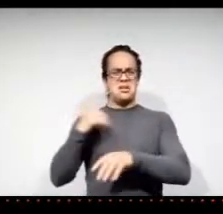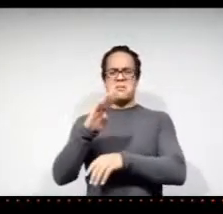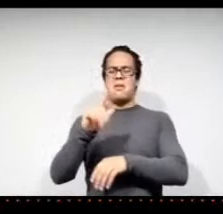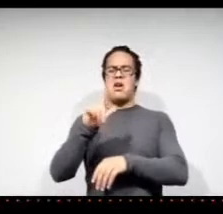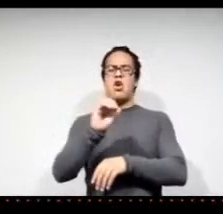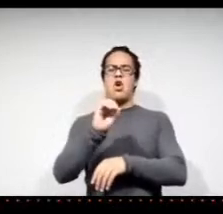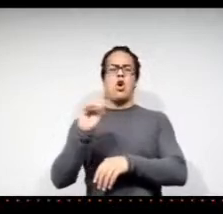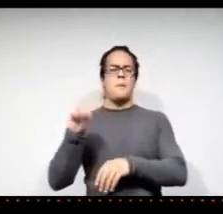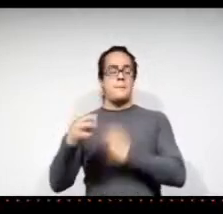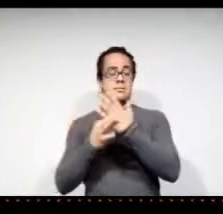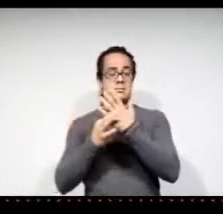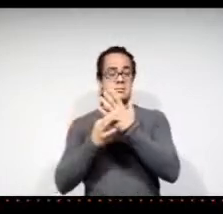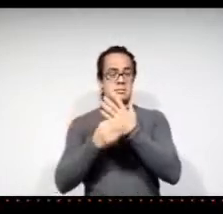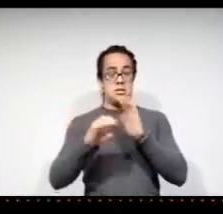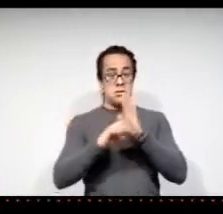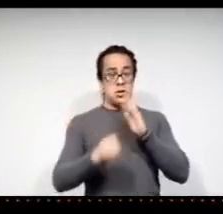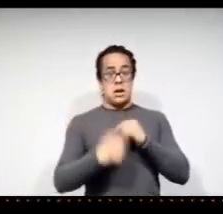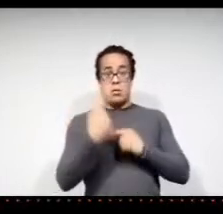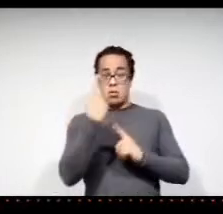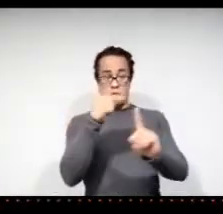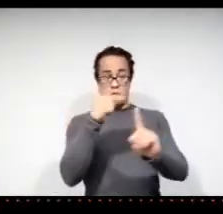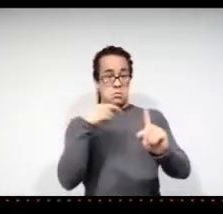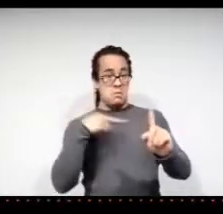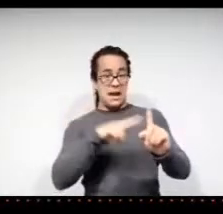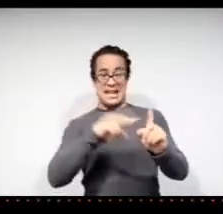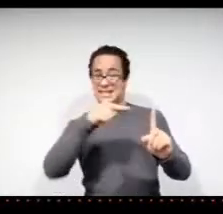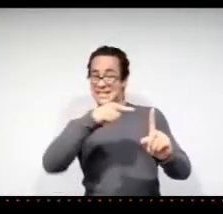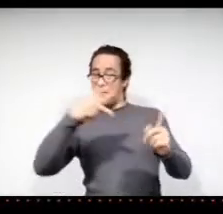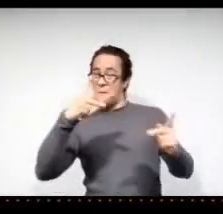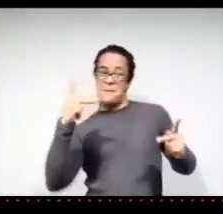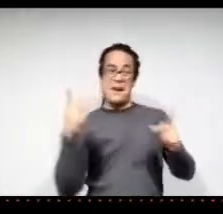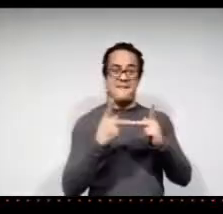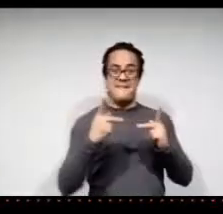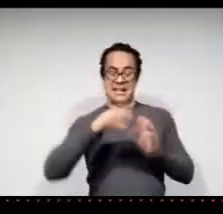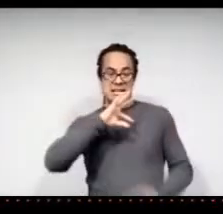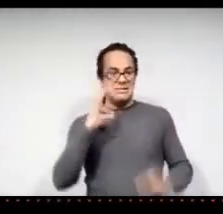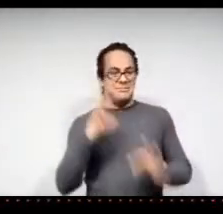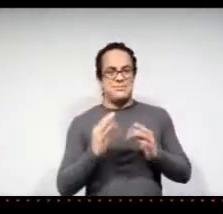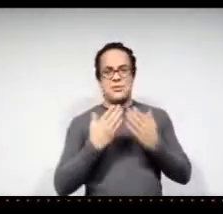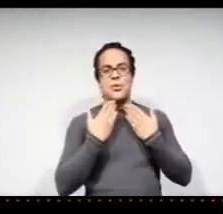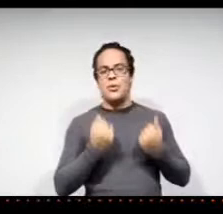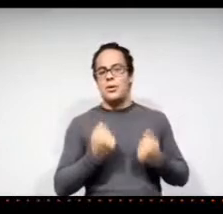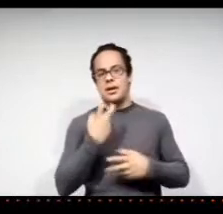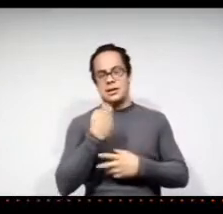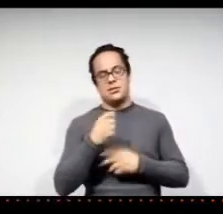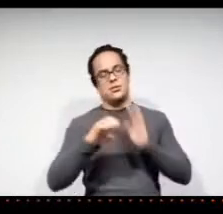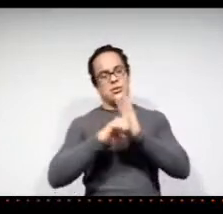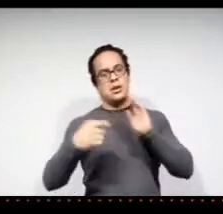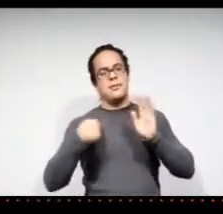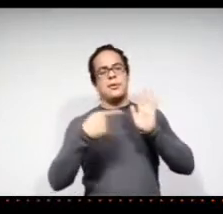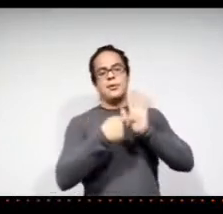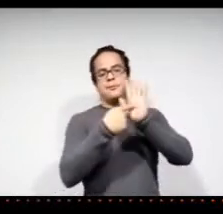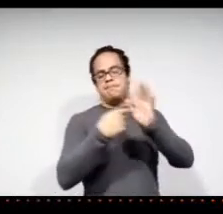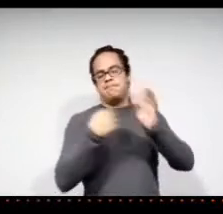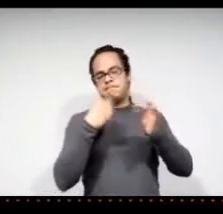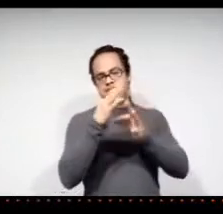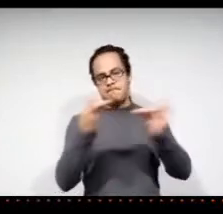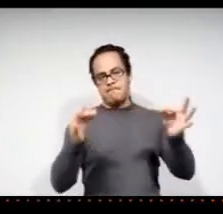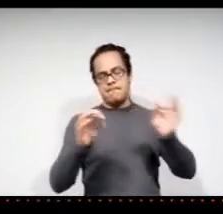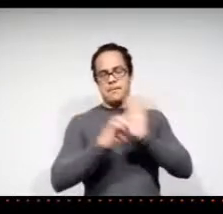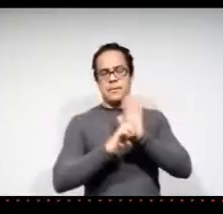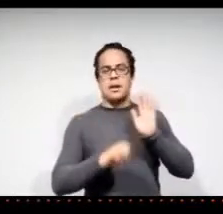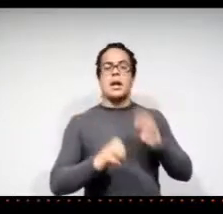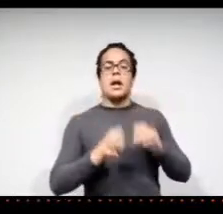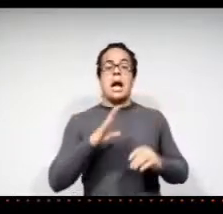tutor individual de todo el conocimiento, ¿no? Entonces, yo aquí lo que metería es una de las cosas que tenemos